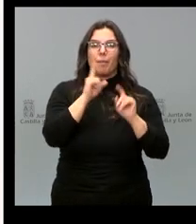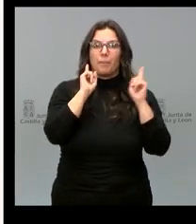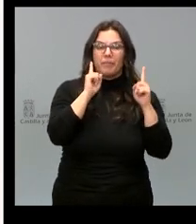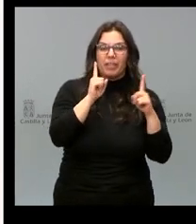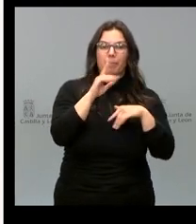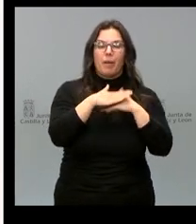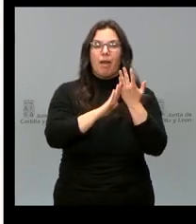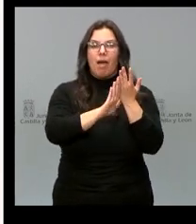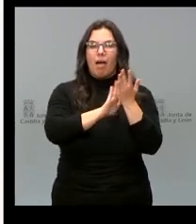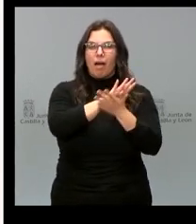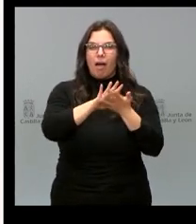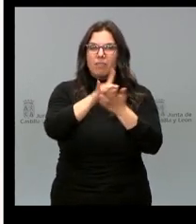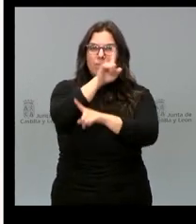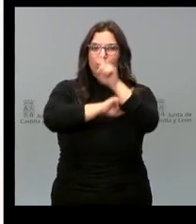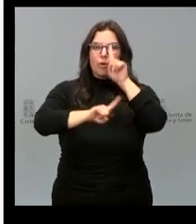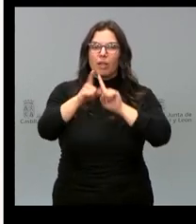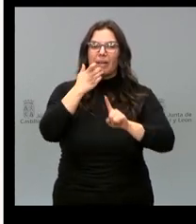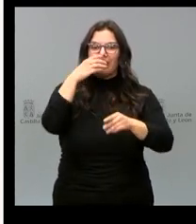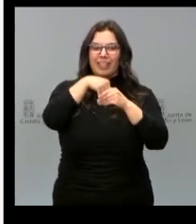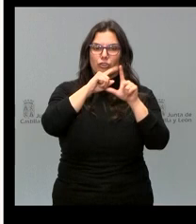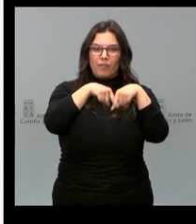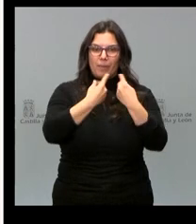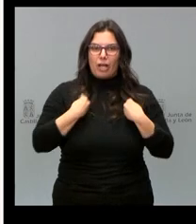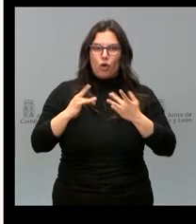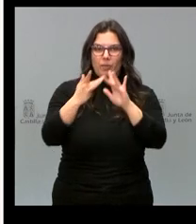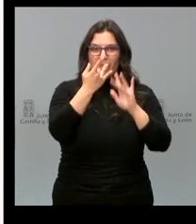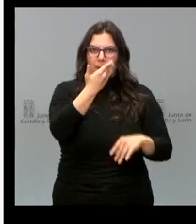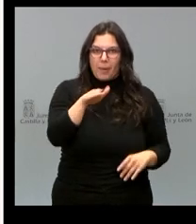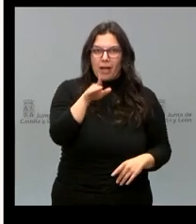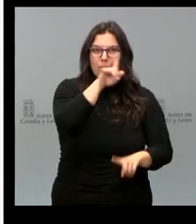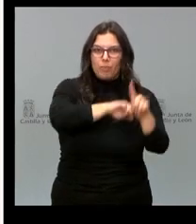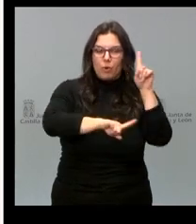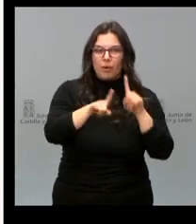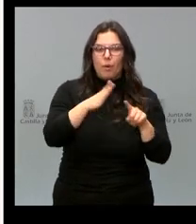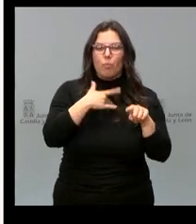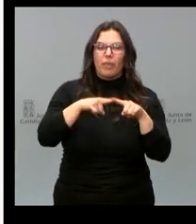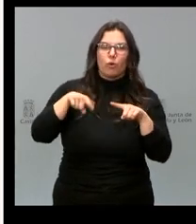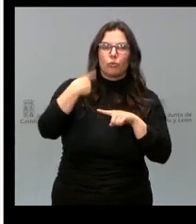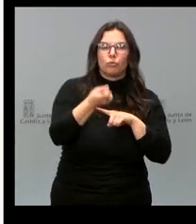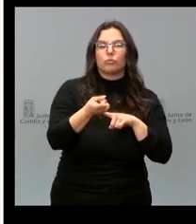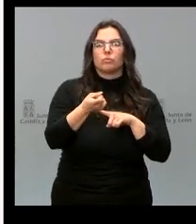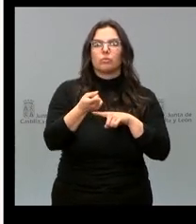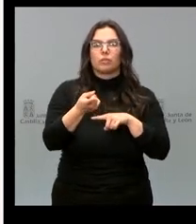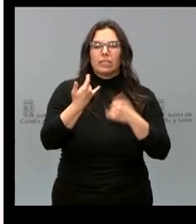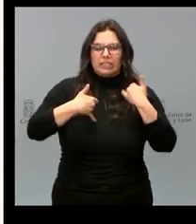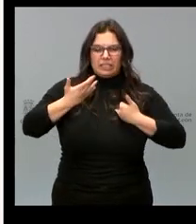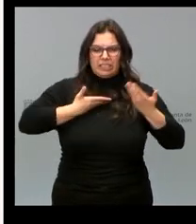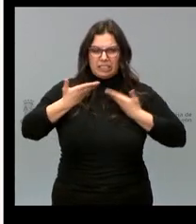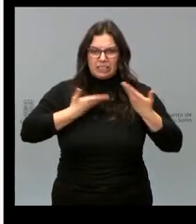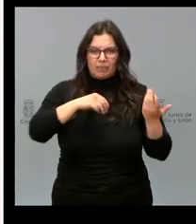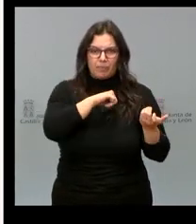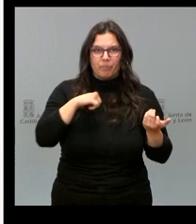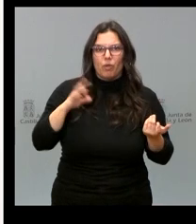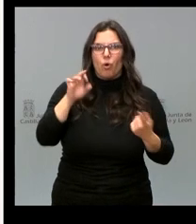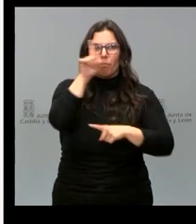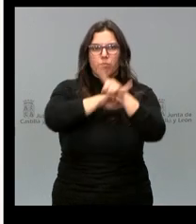los problemas de convivencia familiar y que estos puedan generar situaciones de autolesión o